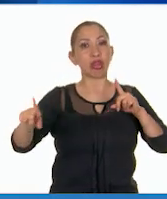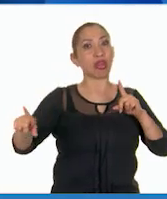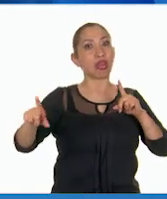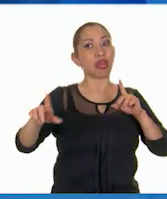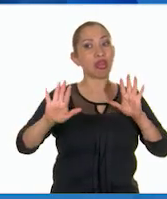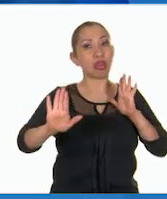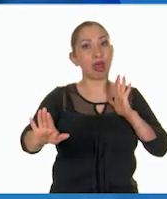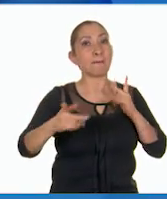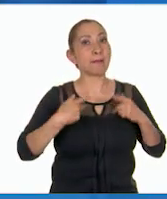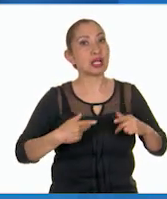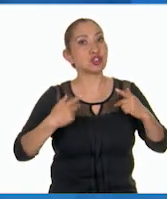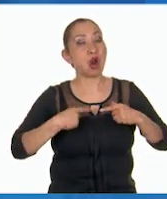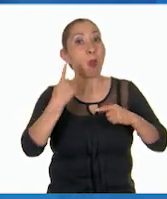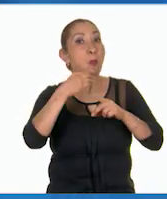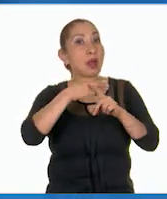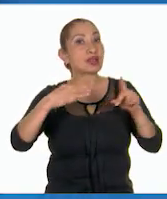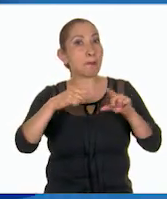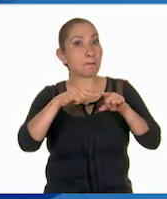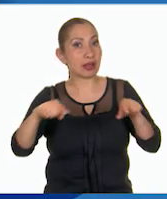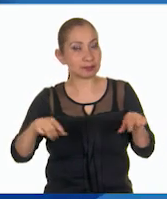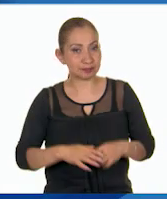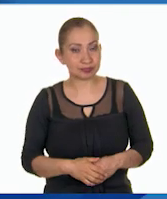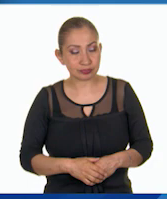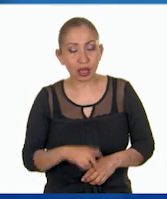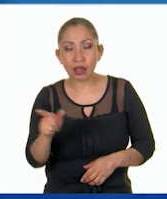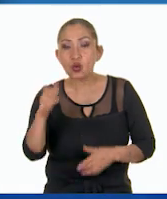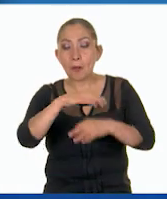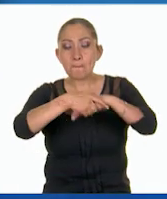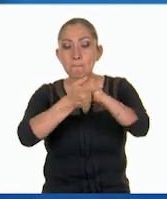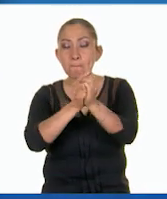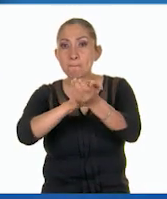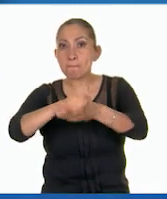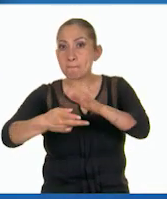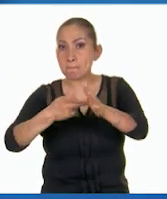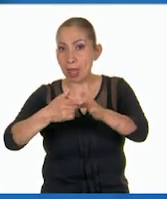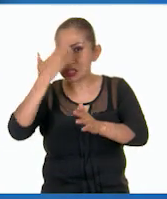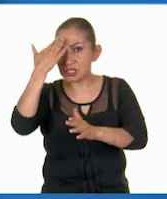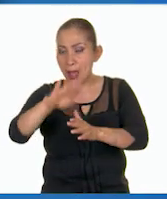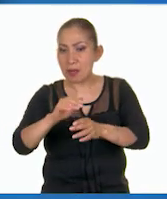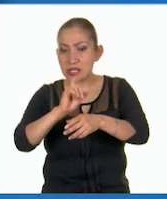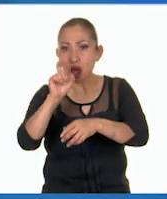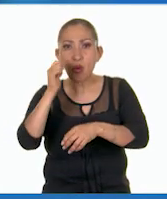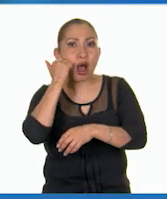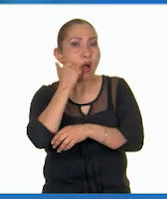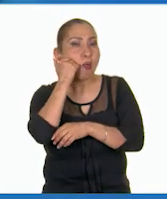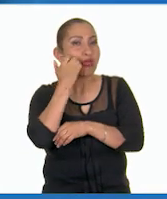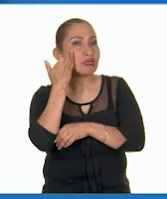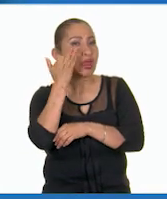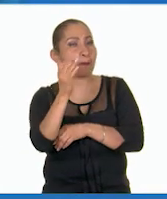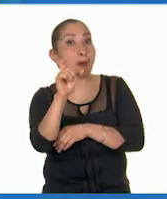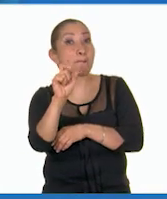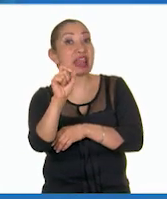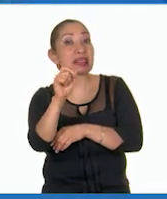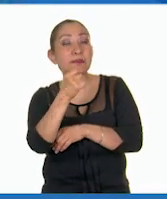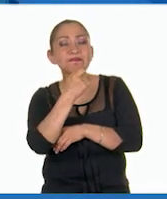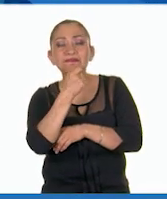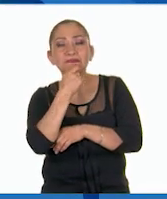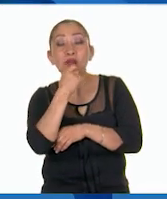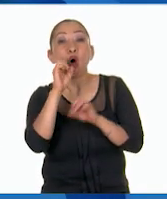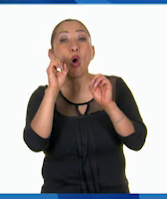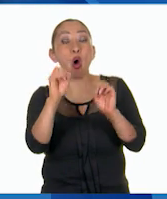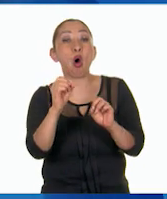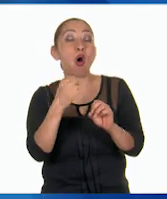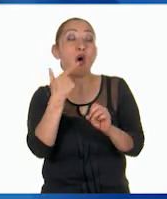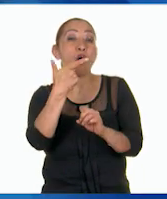metro y medio entre tú y los demás. Lávate las manos muy seguido con agua y jabón por lo menos durante 20 segundos o